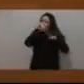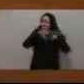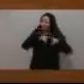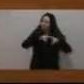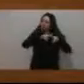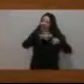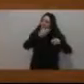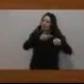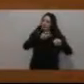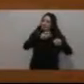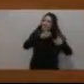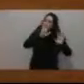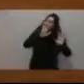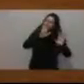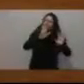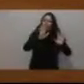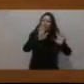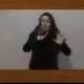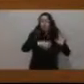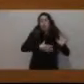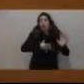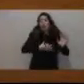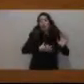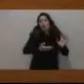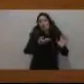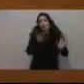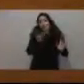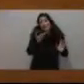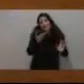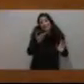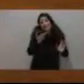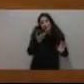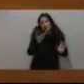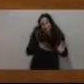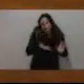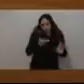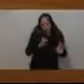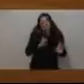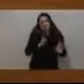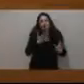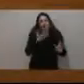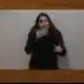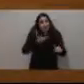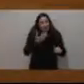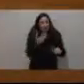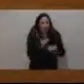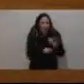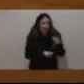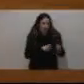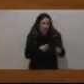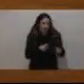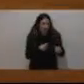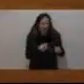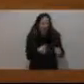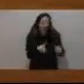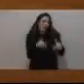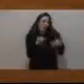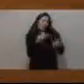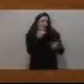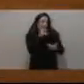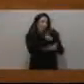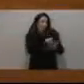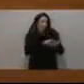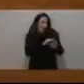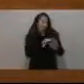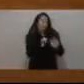importante, pero sí que puede ser importante, pues por lo tanto hagámosla, ¿no? Hagámosla. Permítame que le lea algo, como digo, para empezar.